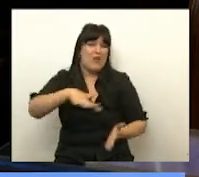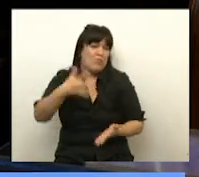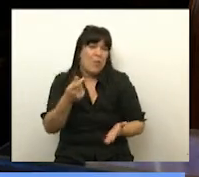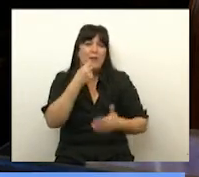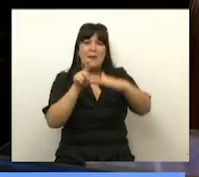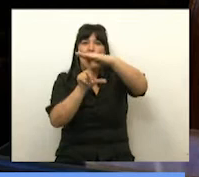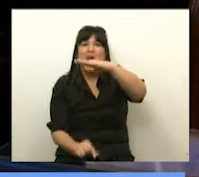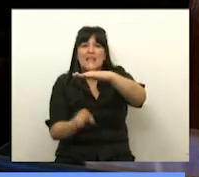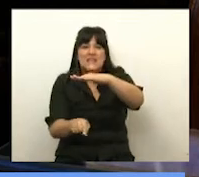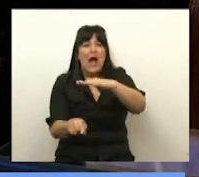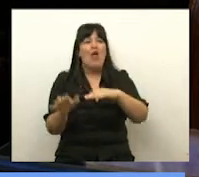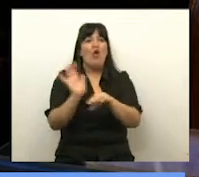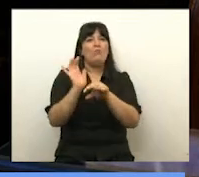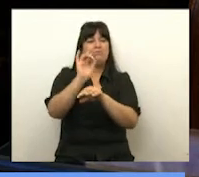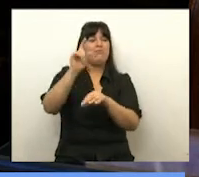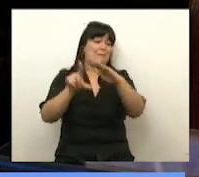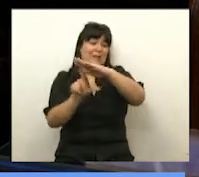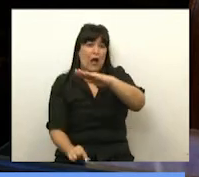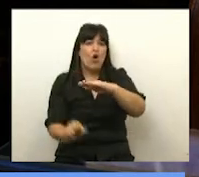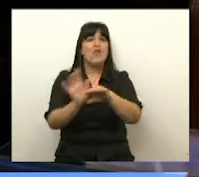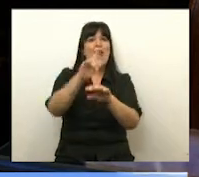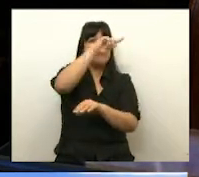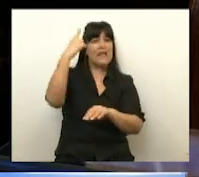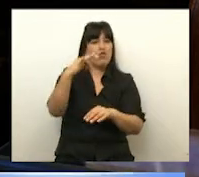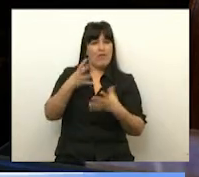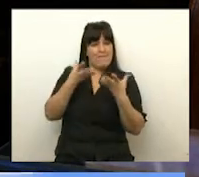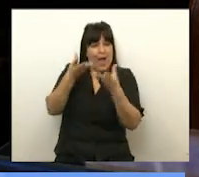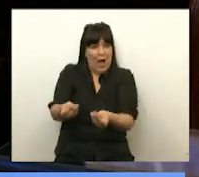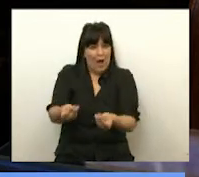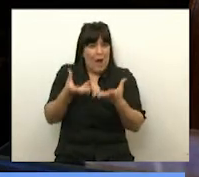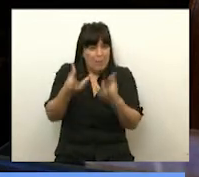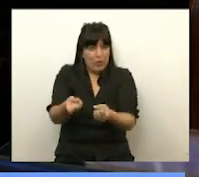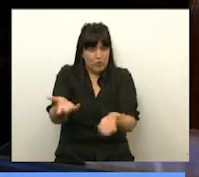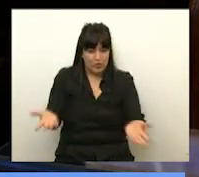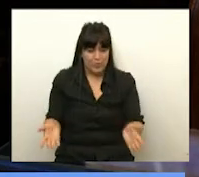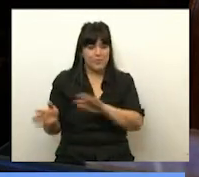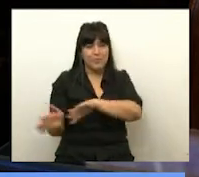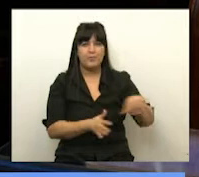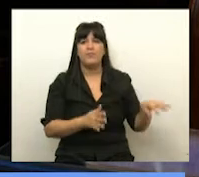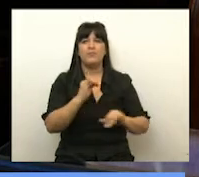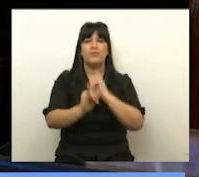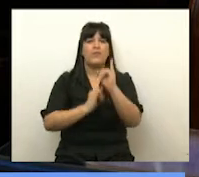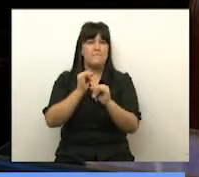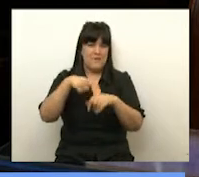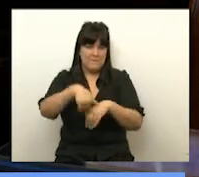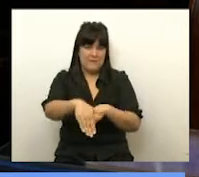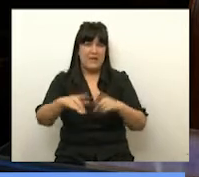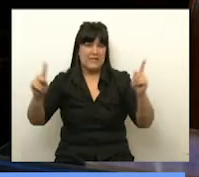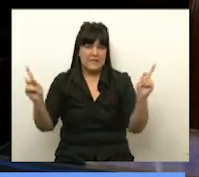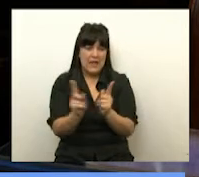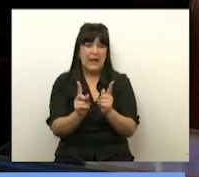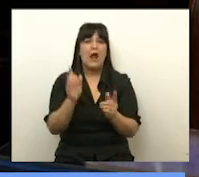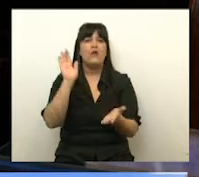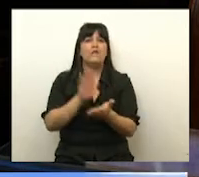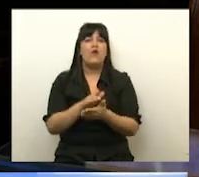esté presente todos los días? Vayamos nuevamente a lo que les decía, para tener brevemente, para ir cerrando, una